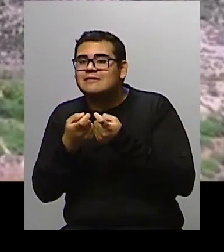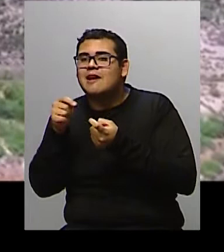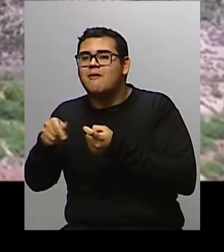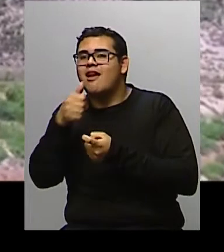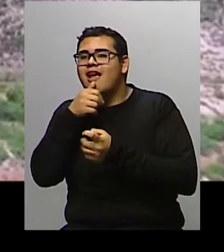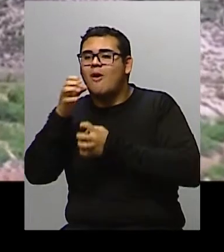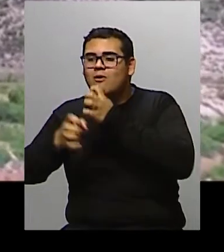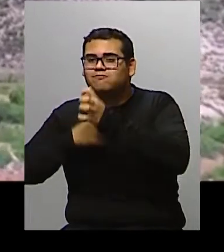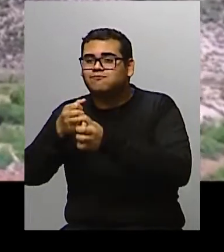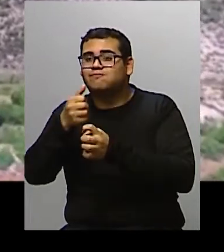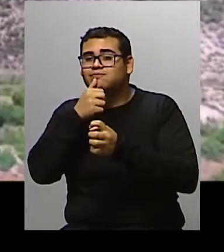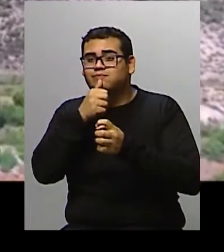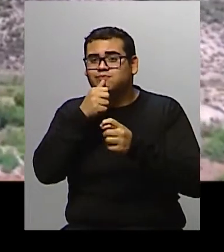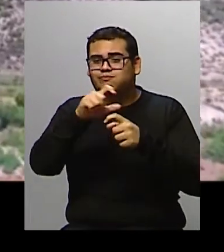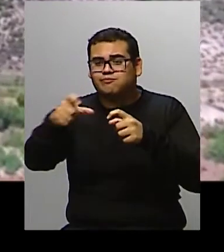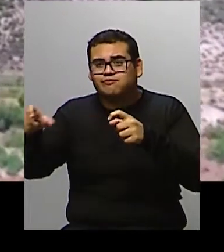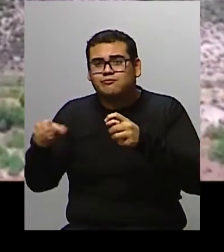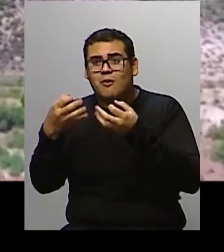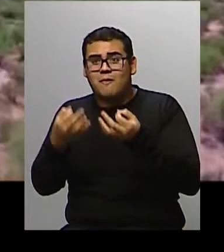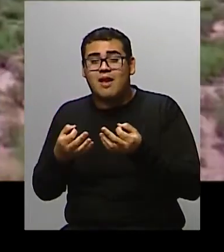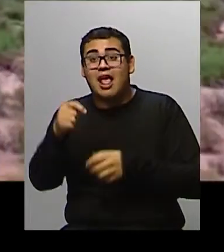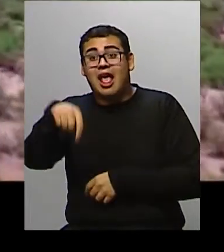río. Nosotros tenemos todo el río Mendoza,